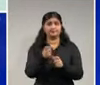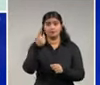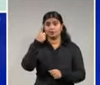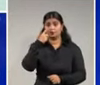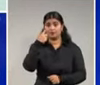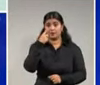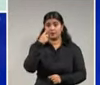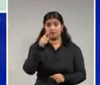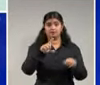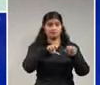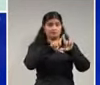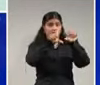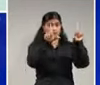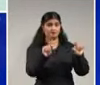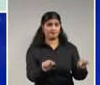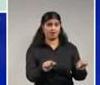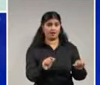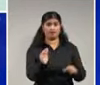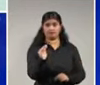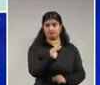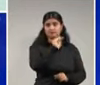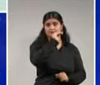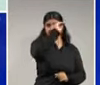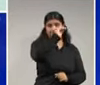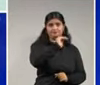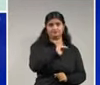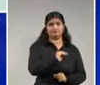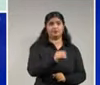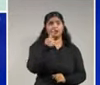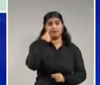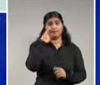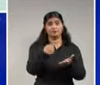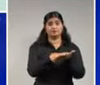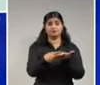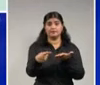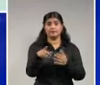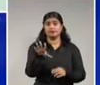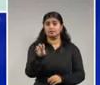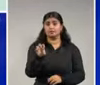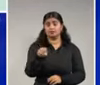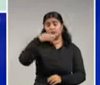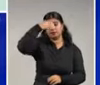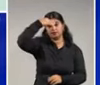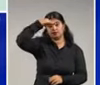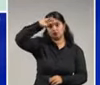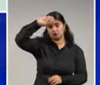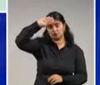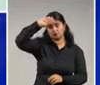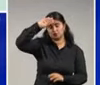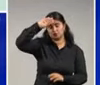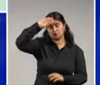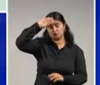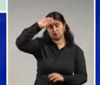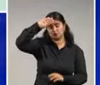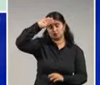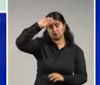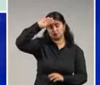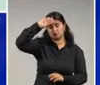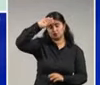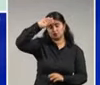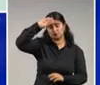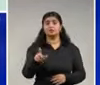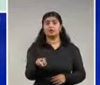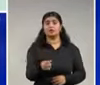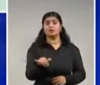gráfico, pueden ver cómo la semana 50 Cuba termina con una tasa de